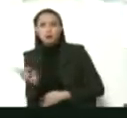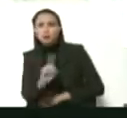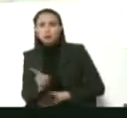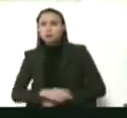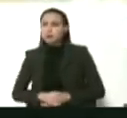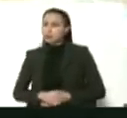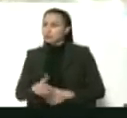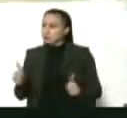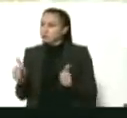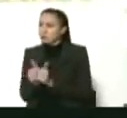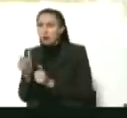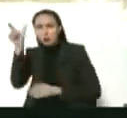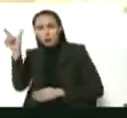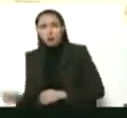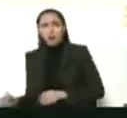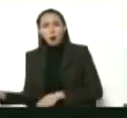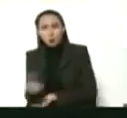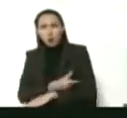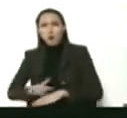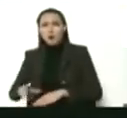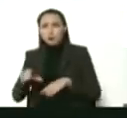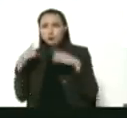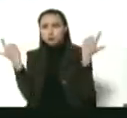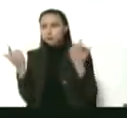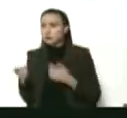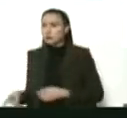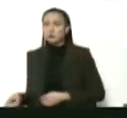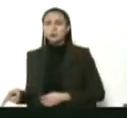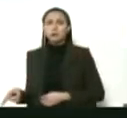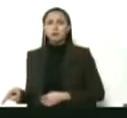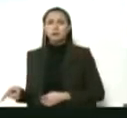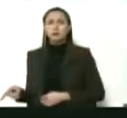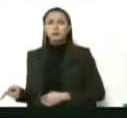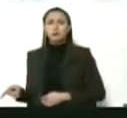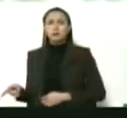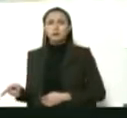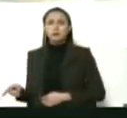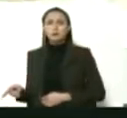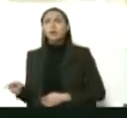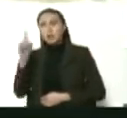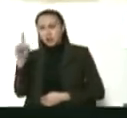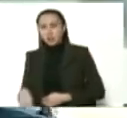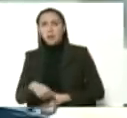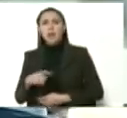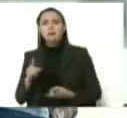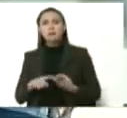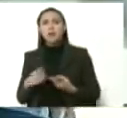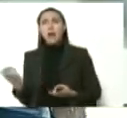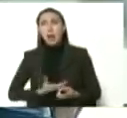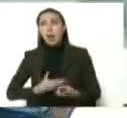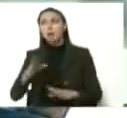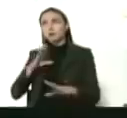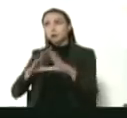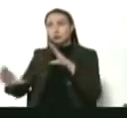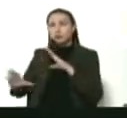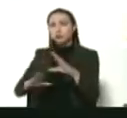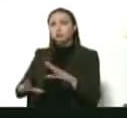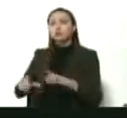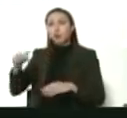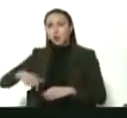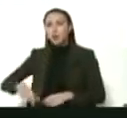el gobernador presente de La Guaira, con el alcalde del municipio